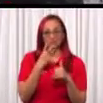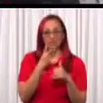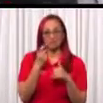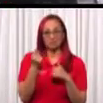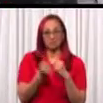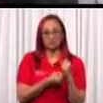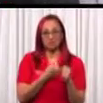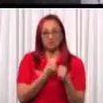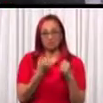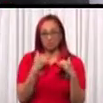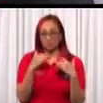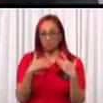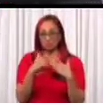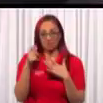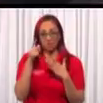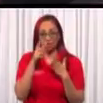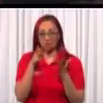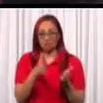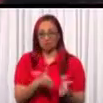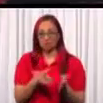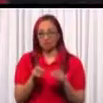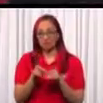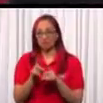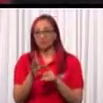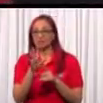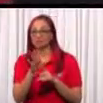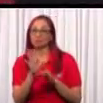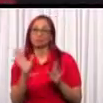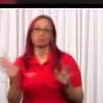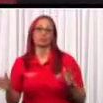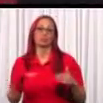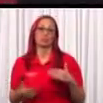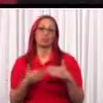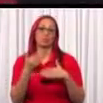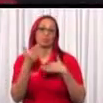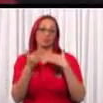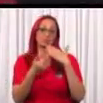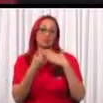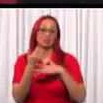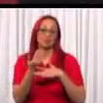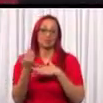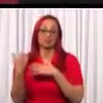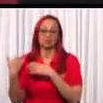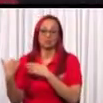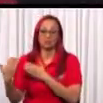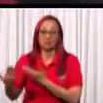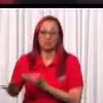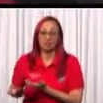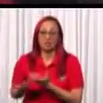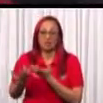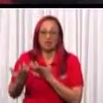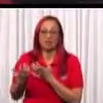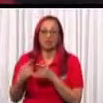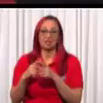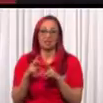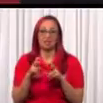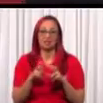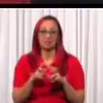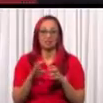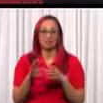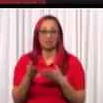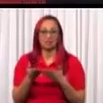esa logística lleva todo su proceso de carga, de análisis, de importación, de descarga